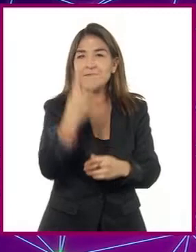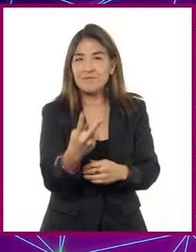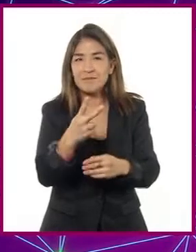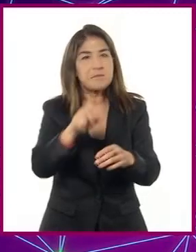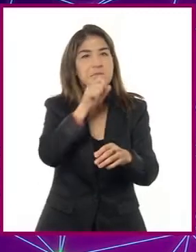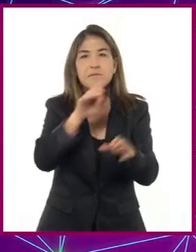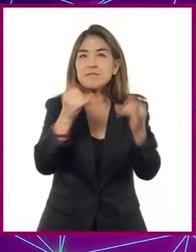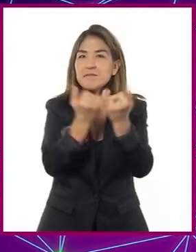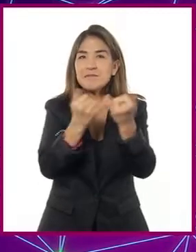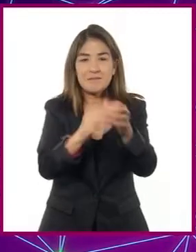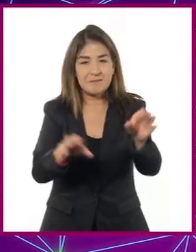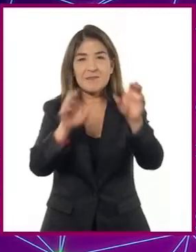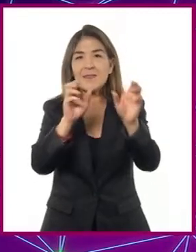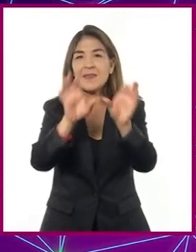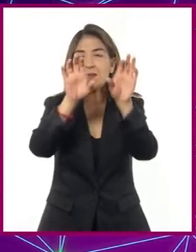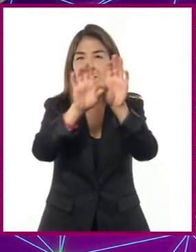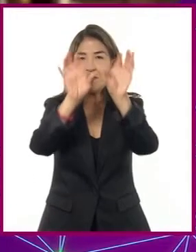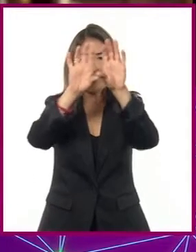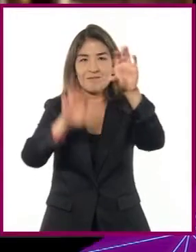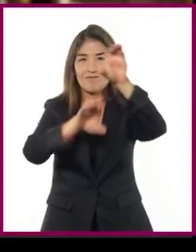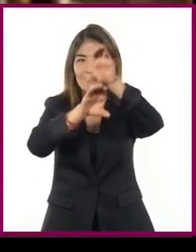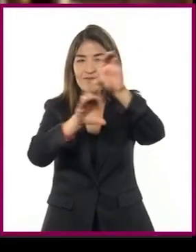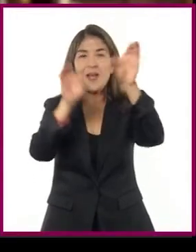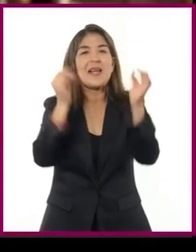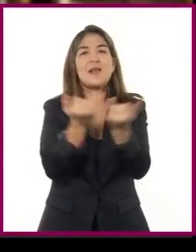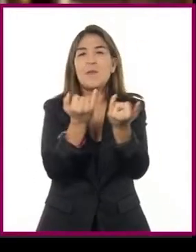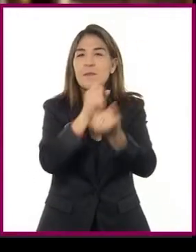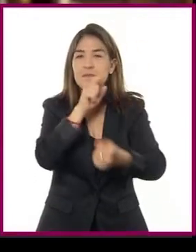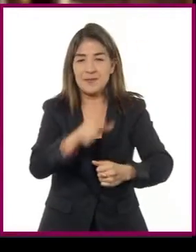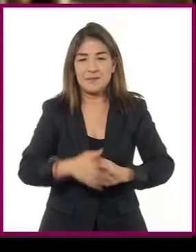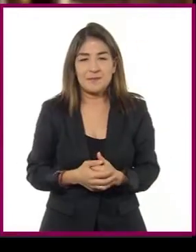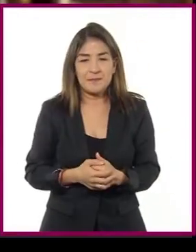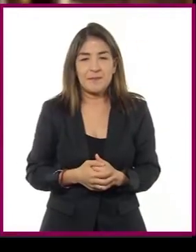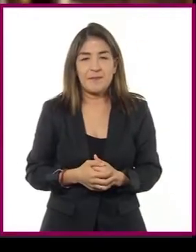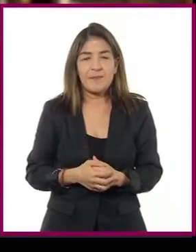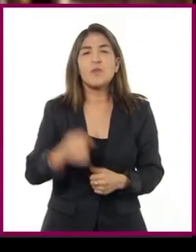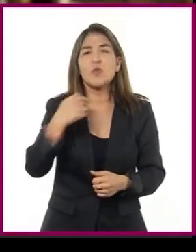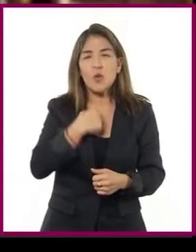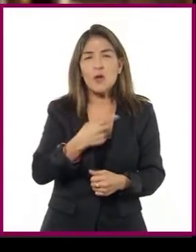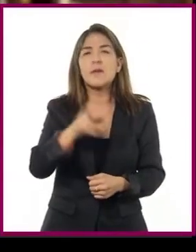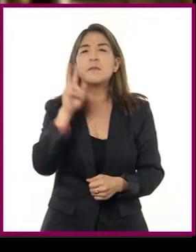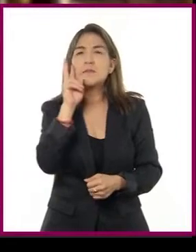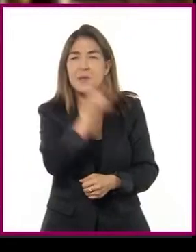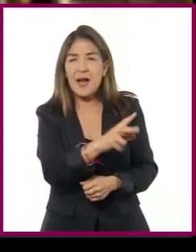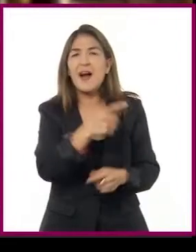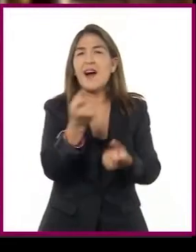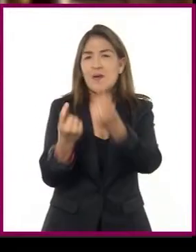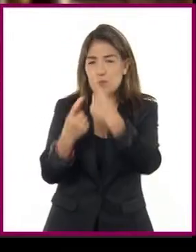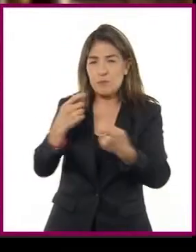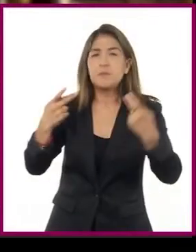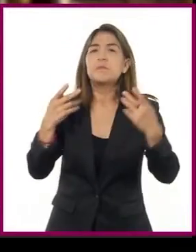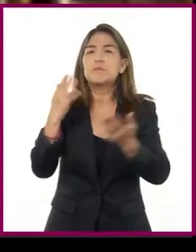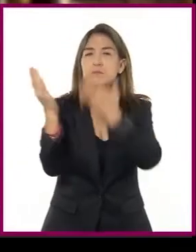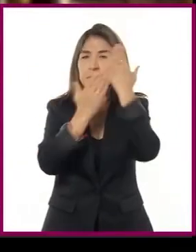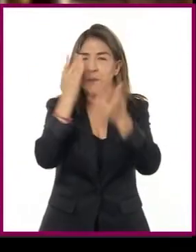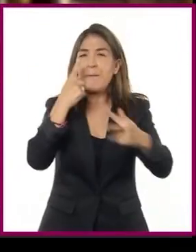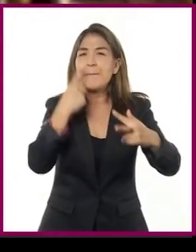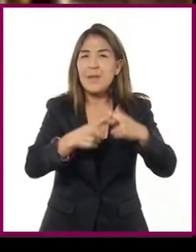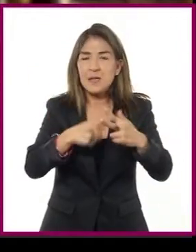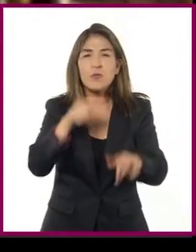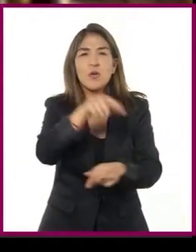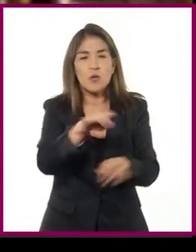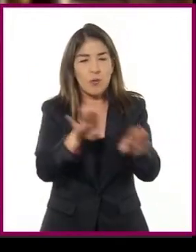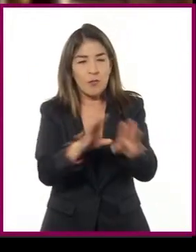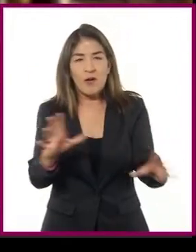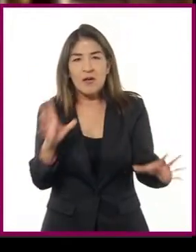partes iguales. He leído que a muchos matemáticos estas definiciones